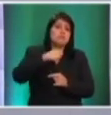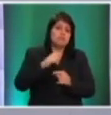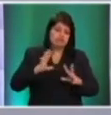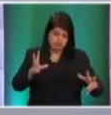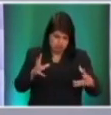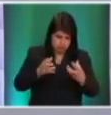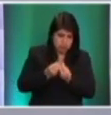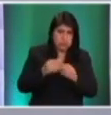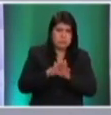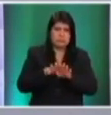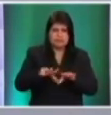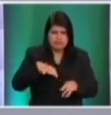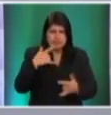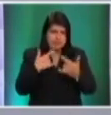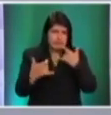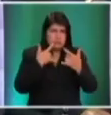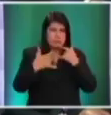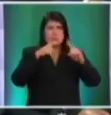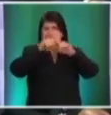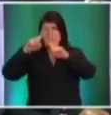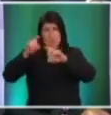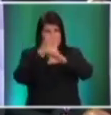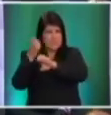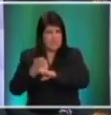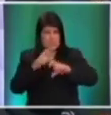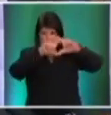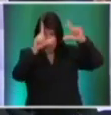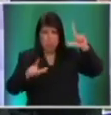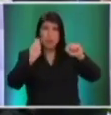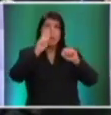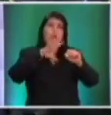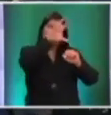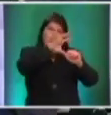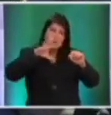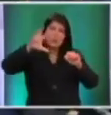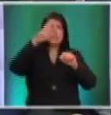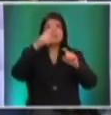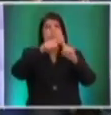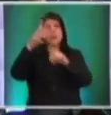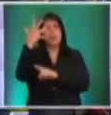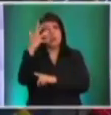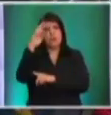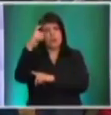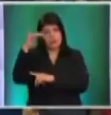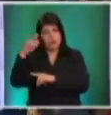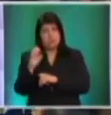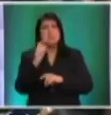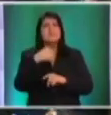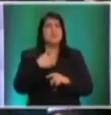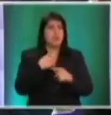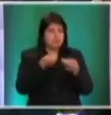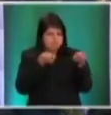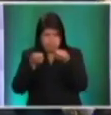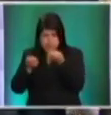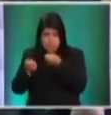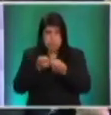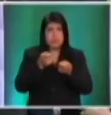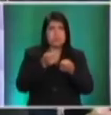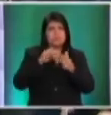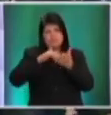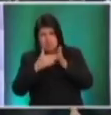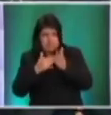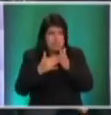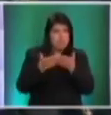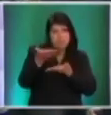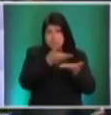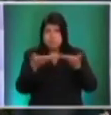seguridad con una disminución del 72 por ciento en sus índices delictivos con imágenes de carlos hernández para